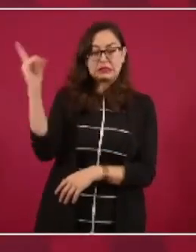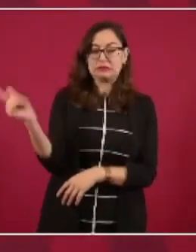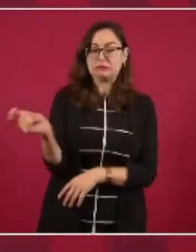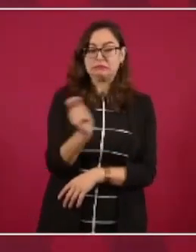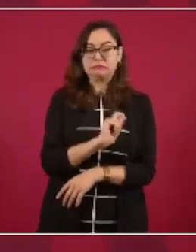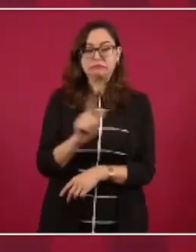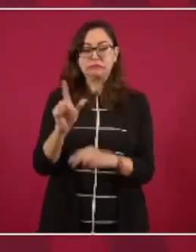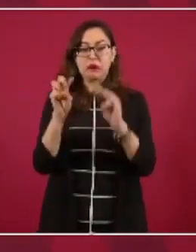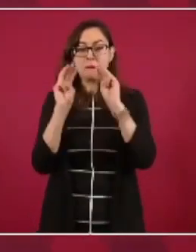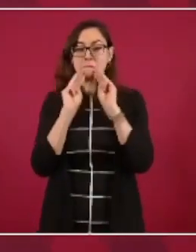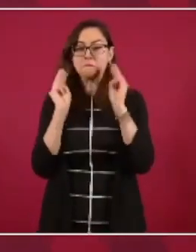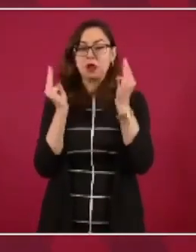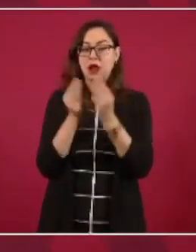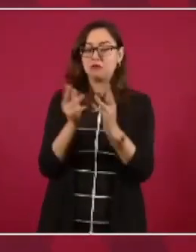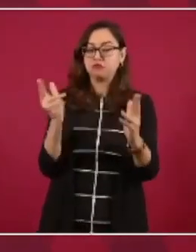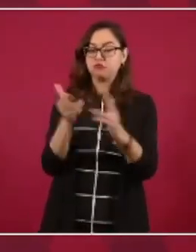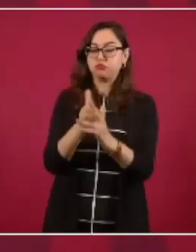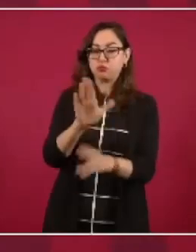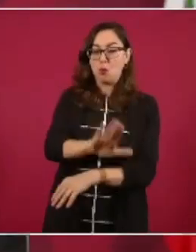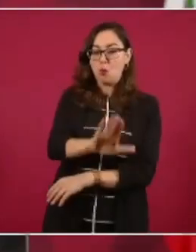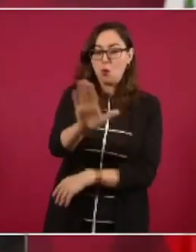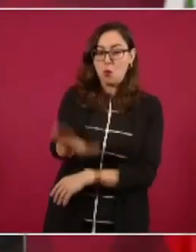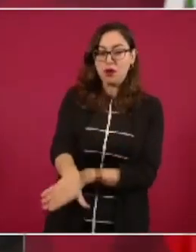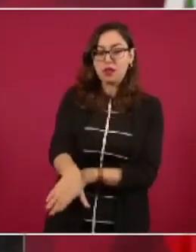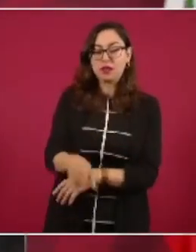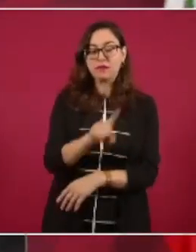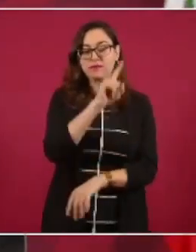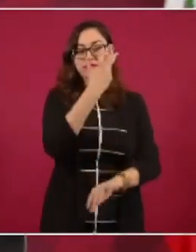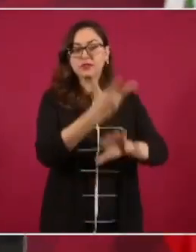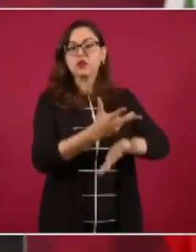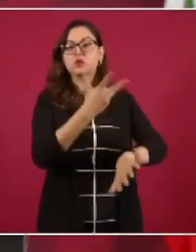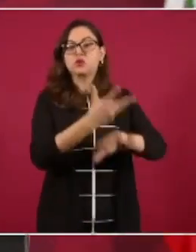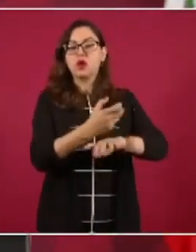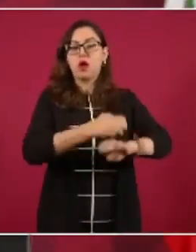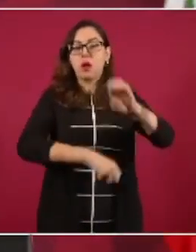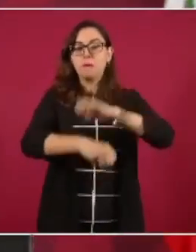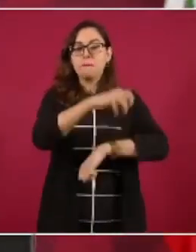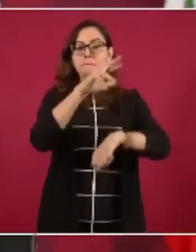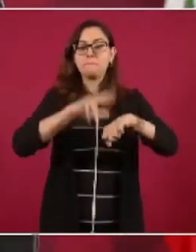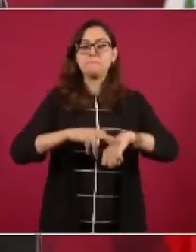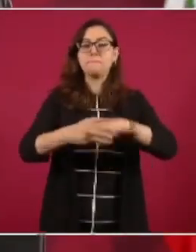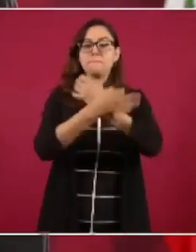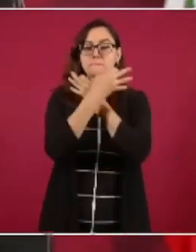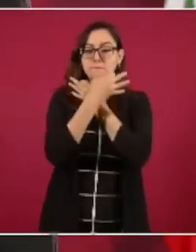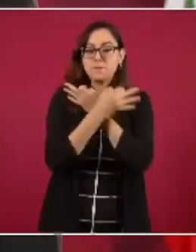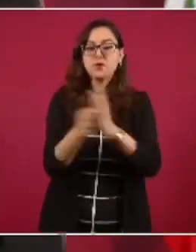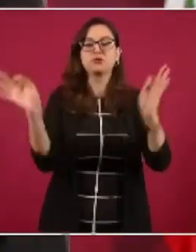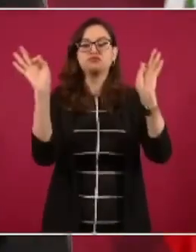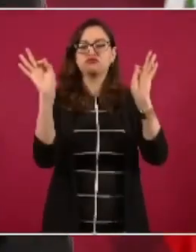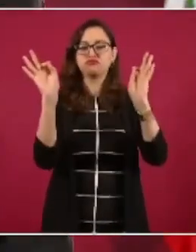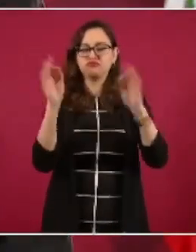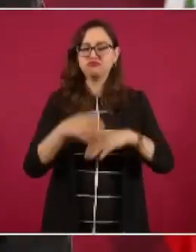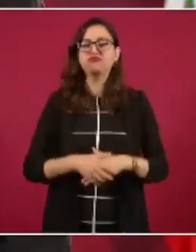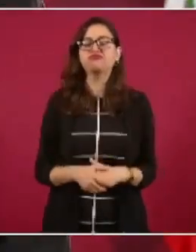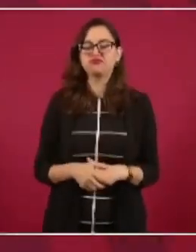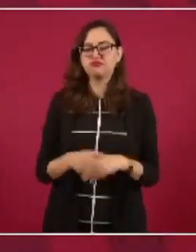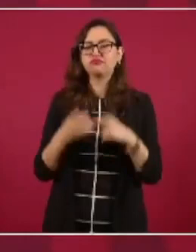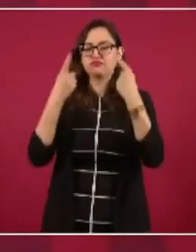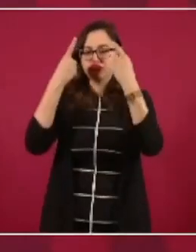hasta declaró el embajador de Estados Unidos en ese entonces de que lo habían hecho con la